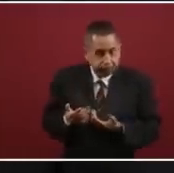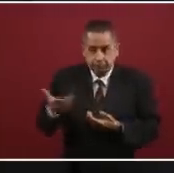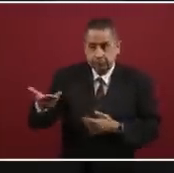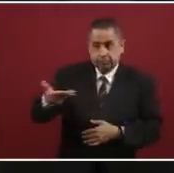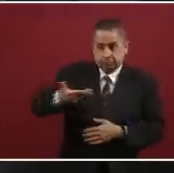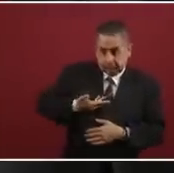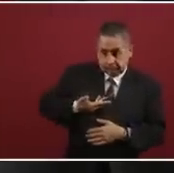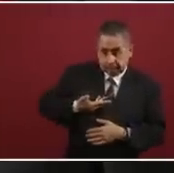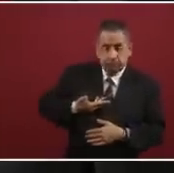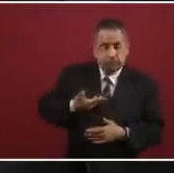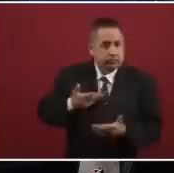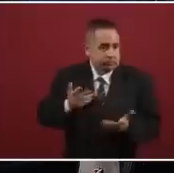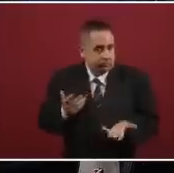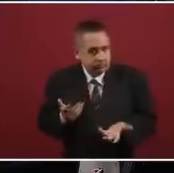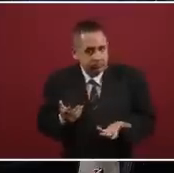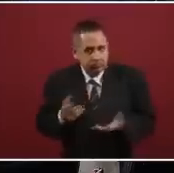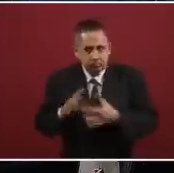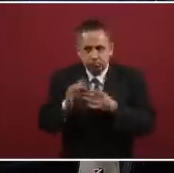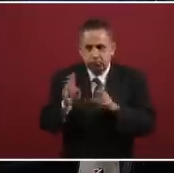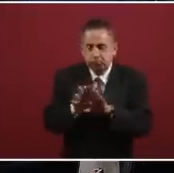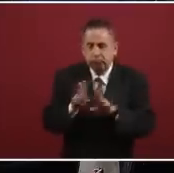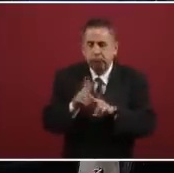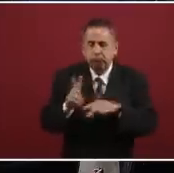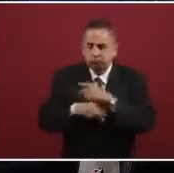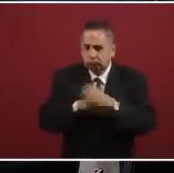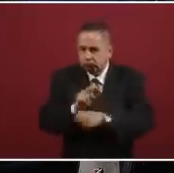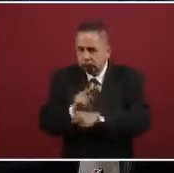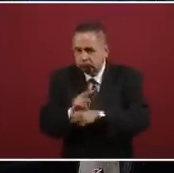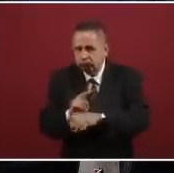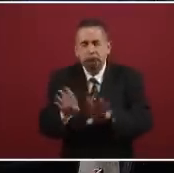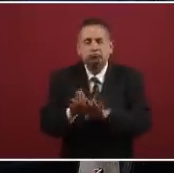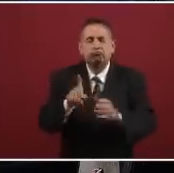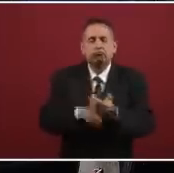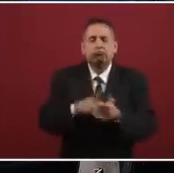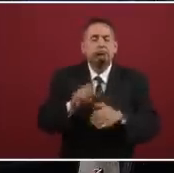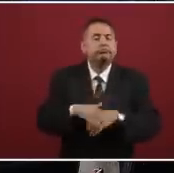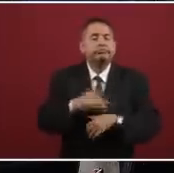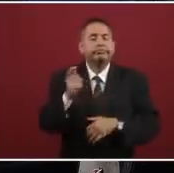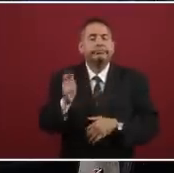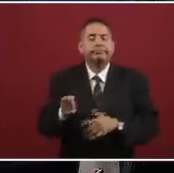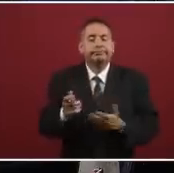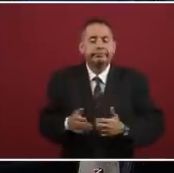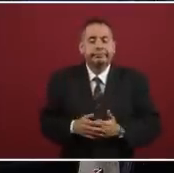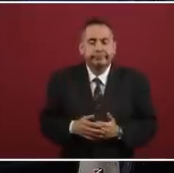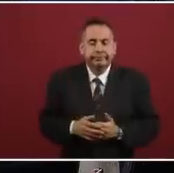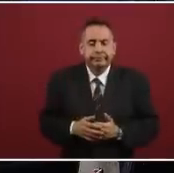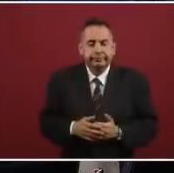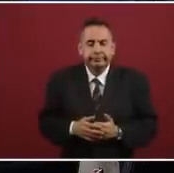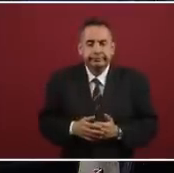pedirme que se hiciera algo porque se estaba